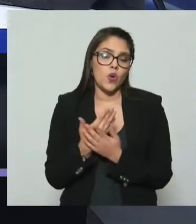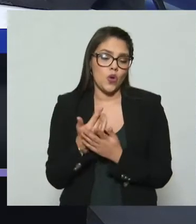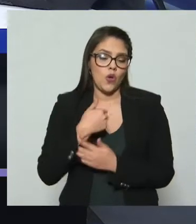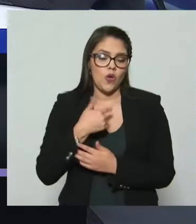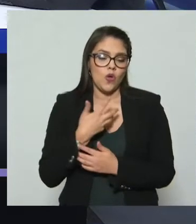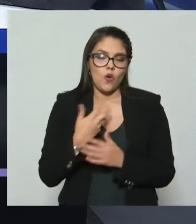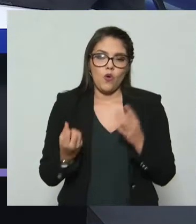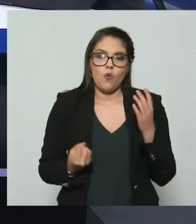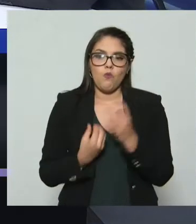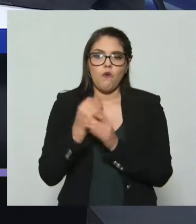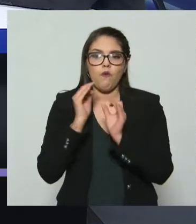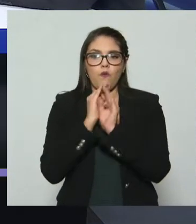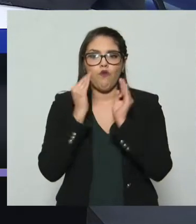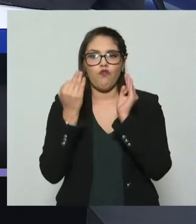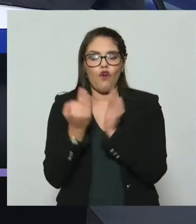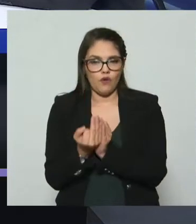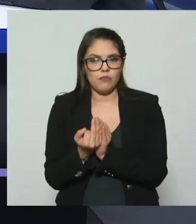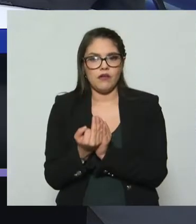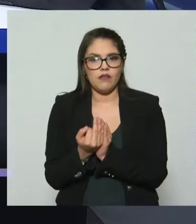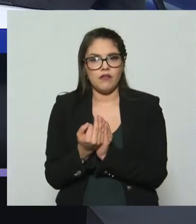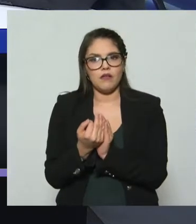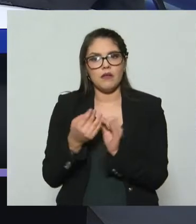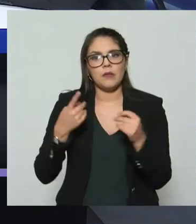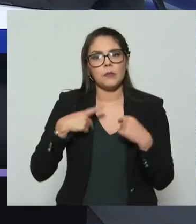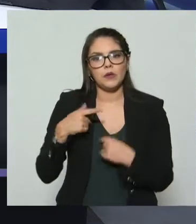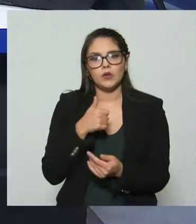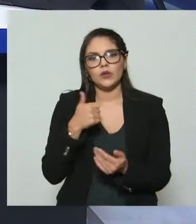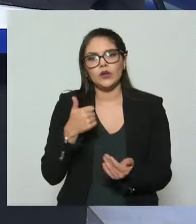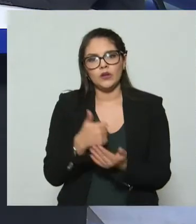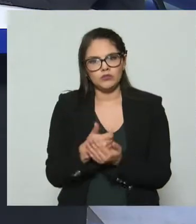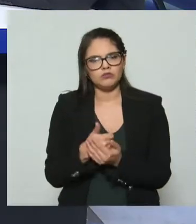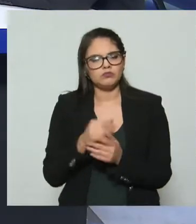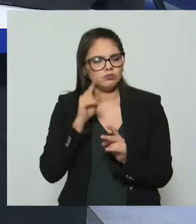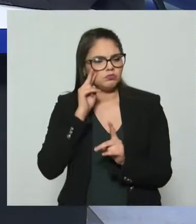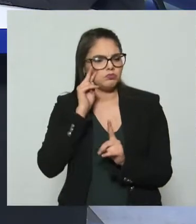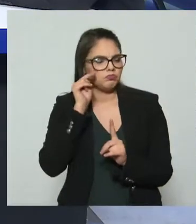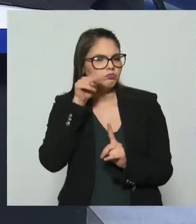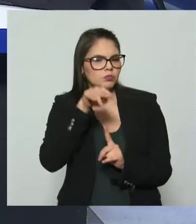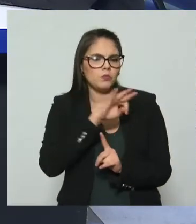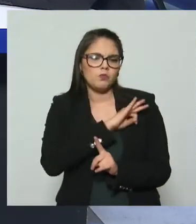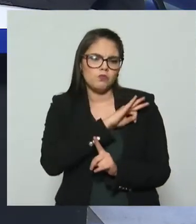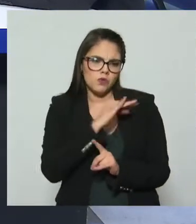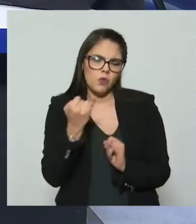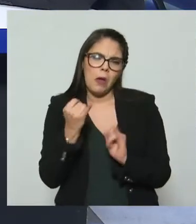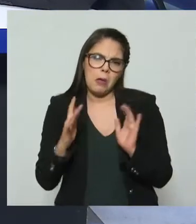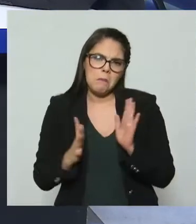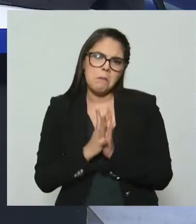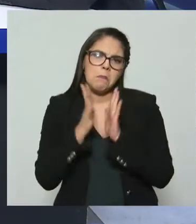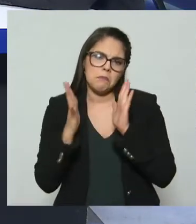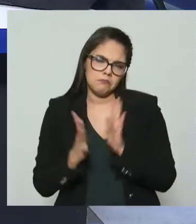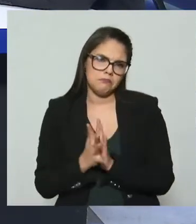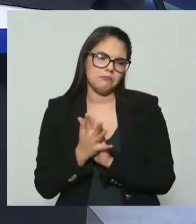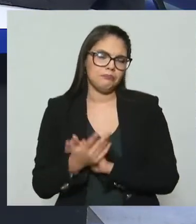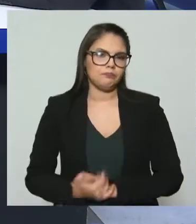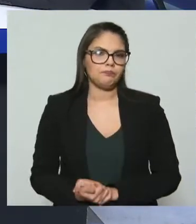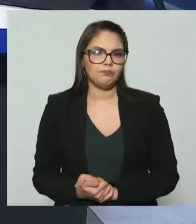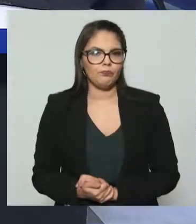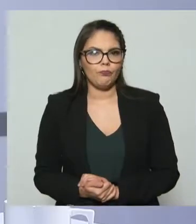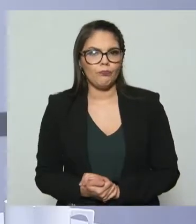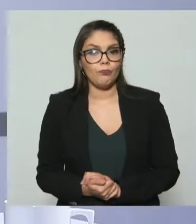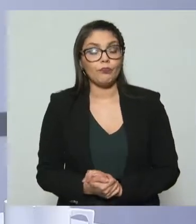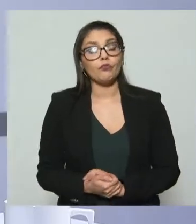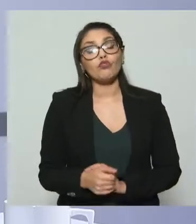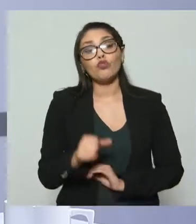nuevo instrumento, nuevos actores ciudadanos, sociales, que van a emerger en la ciudad. Y algo muy importante,